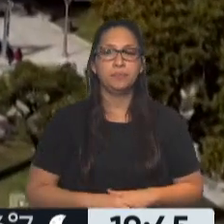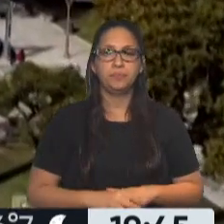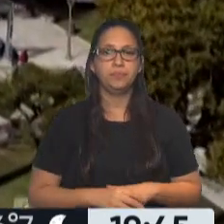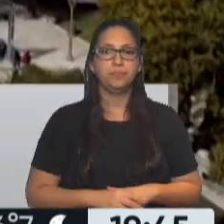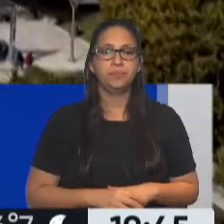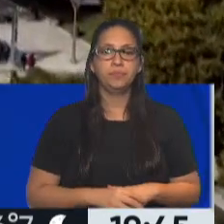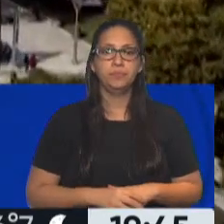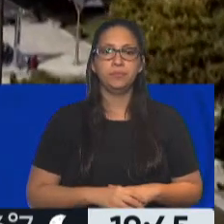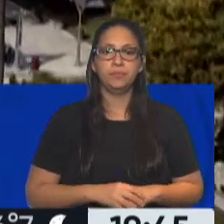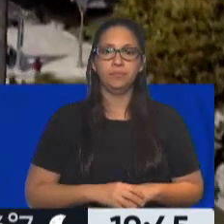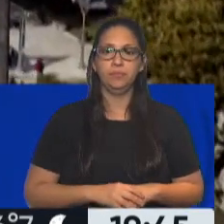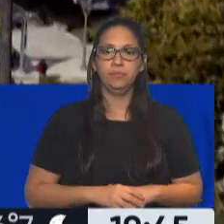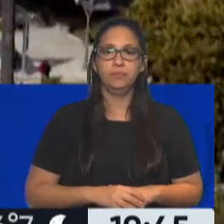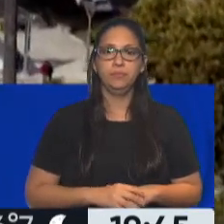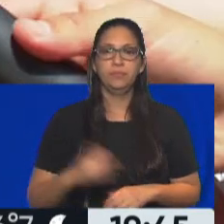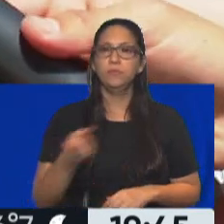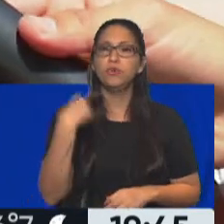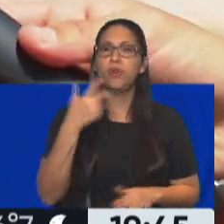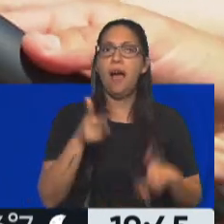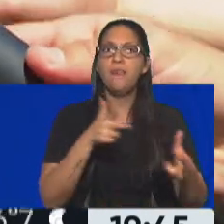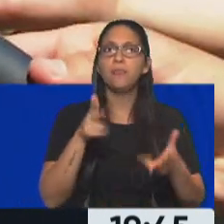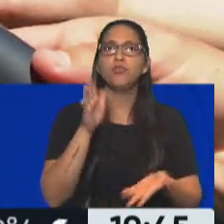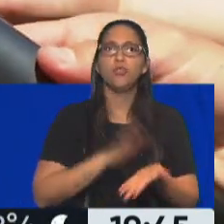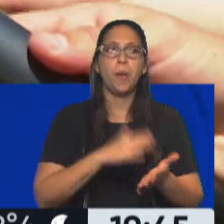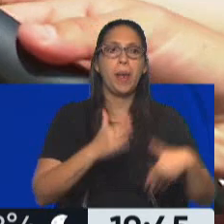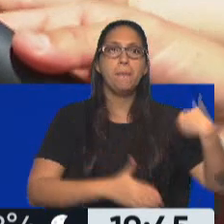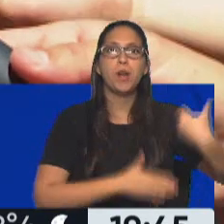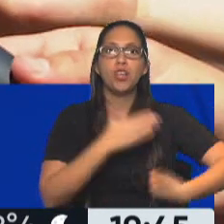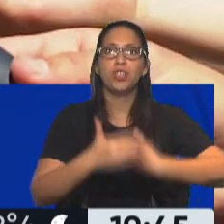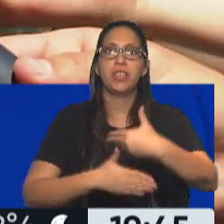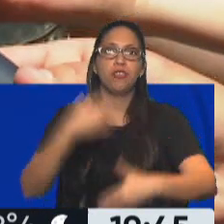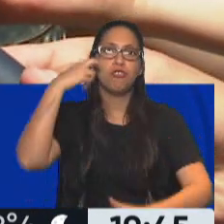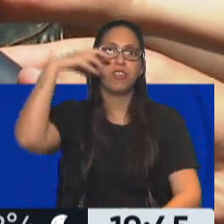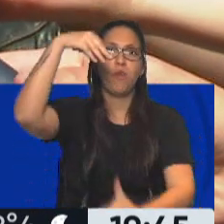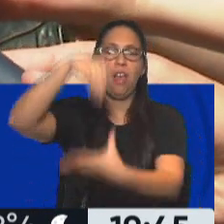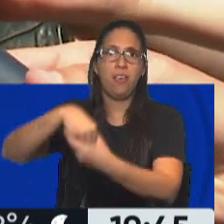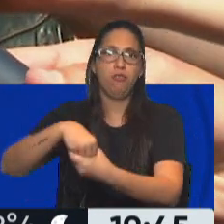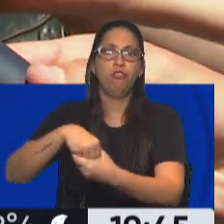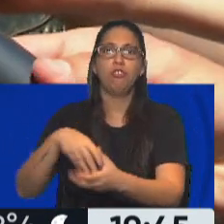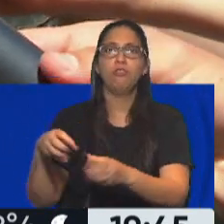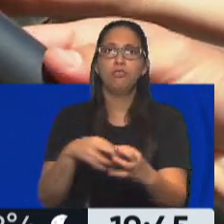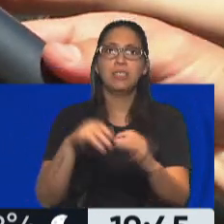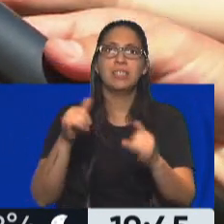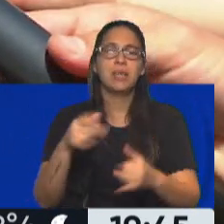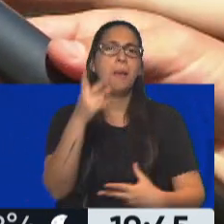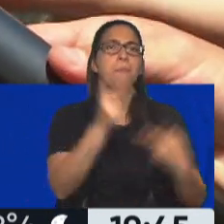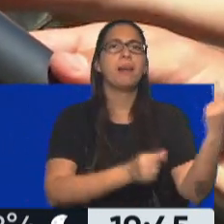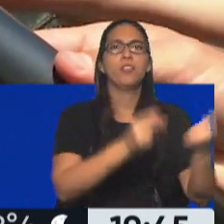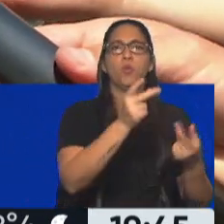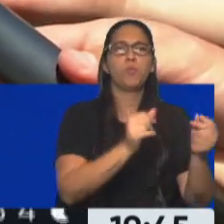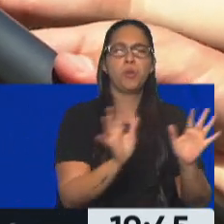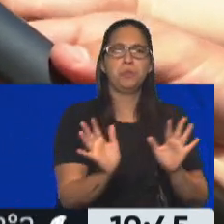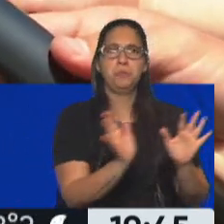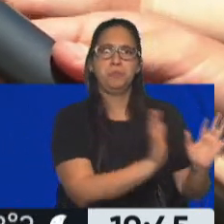Hablamos de del proceso legislativo que vamos a tener en el Congreso, no hablamos de presupuesto, y